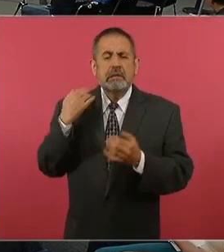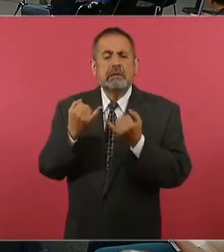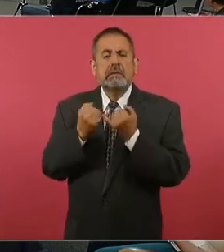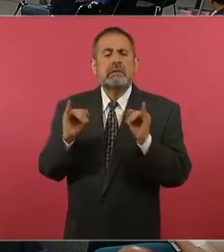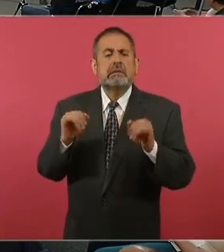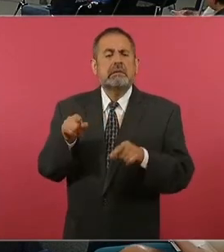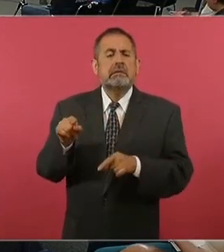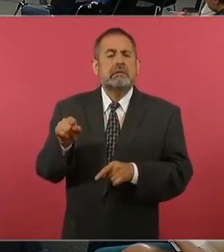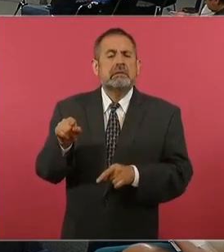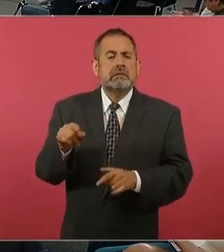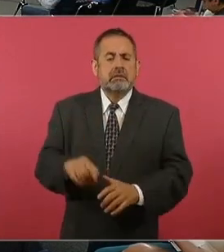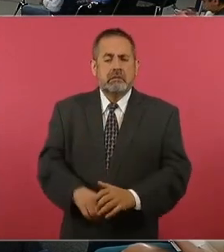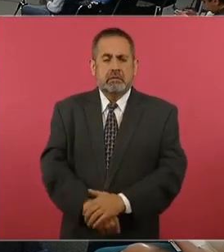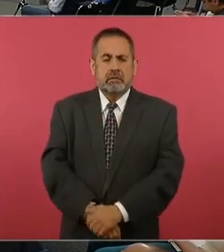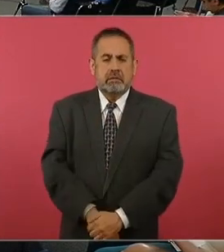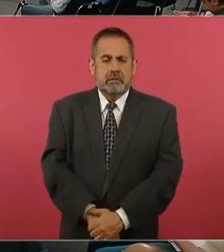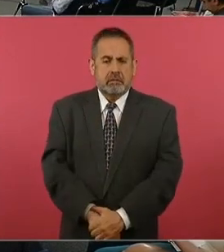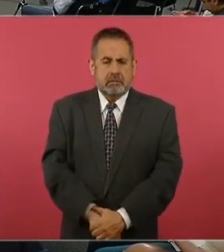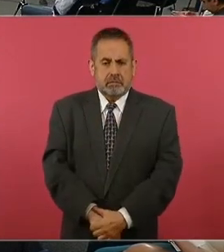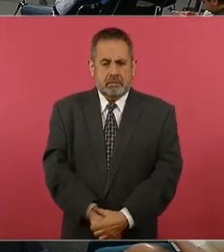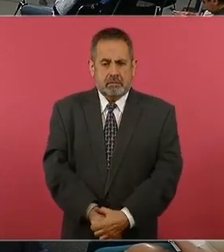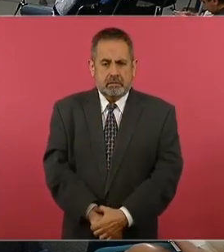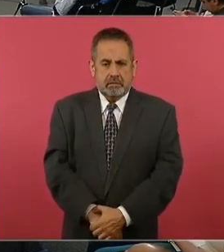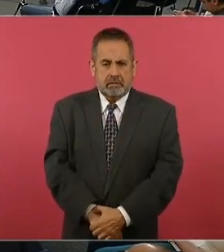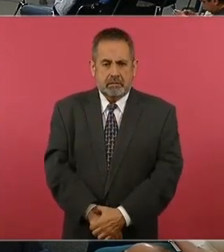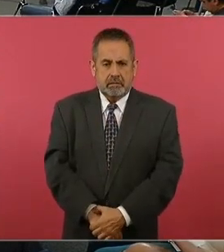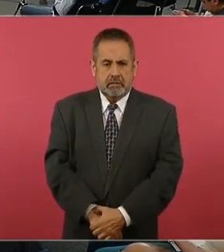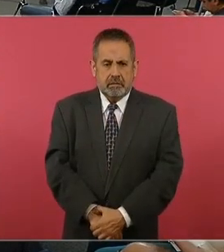fue el de Catepec al...